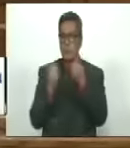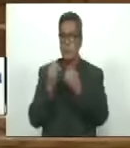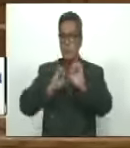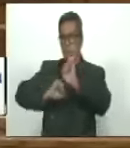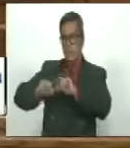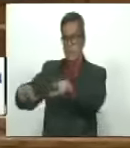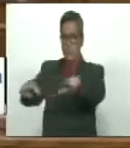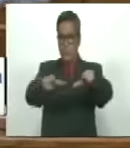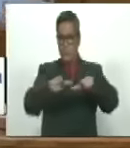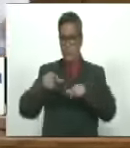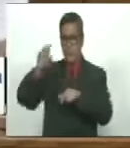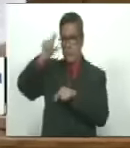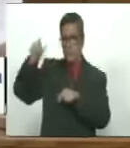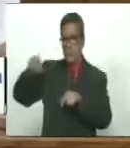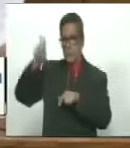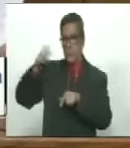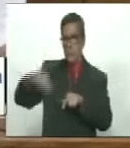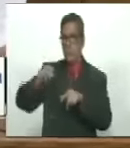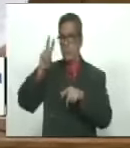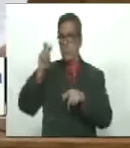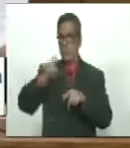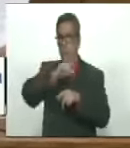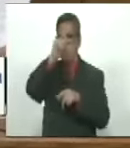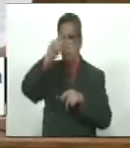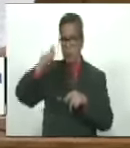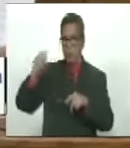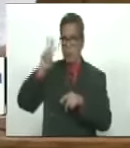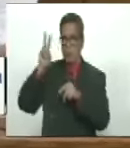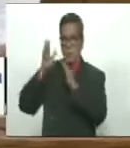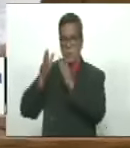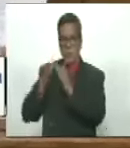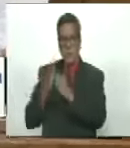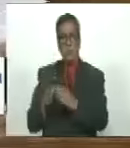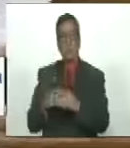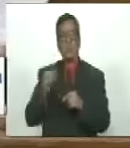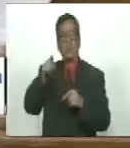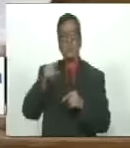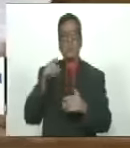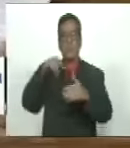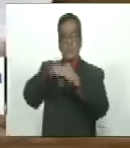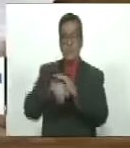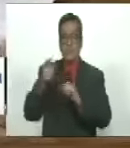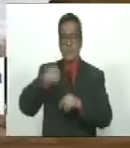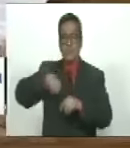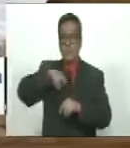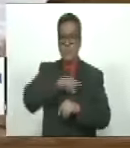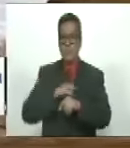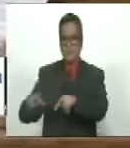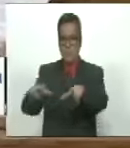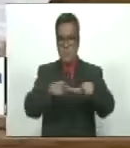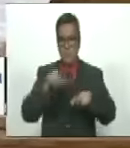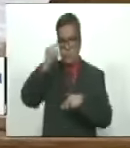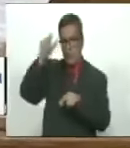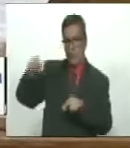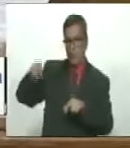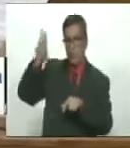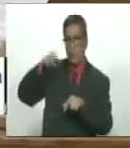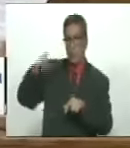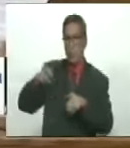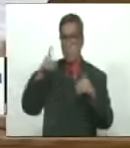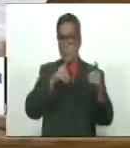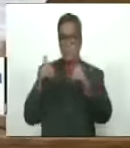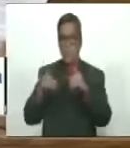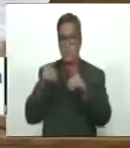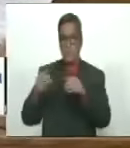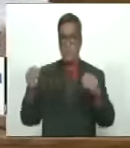defensa de la Guayana Esequiba, y con este nuevo mapa de Venezuela, el mapa que incluye nuestro sagrado territorio de la Guayana Esequiba, al debate,